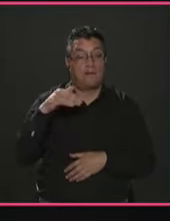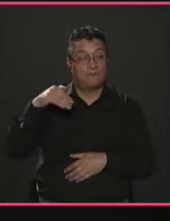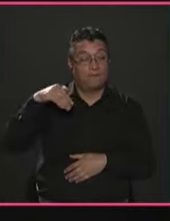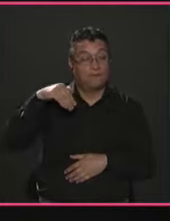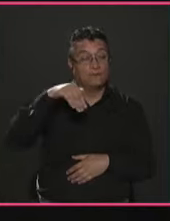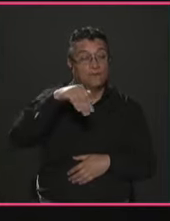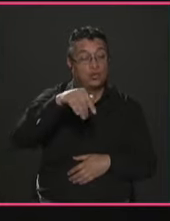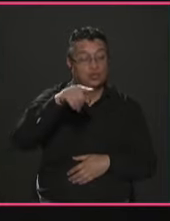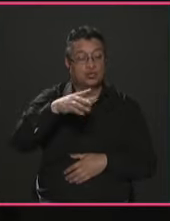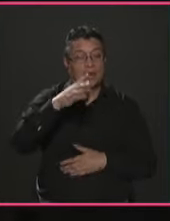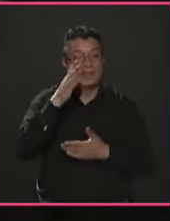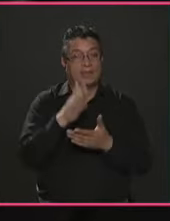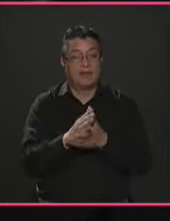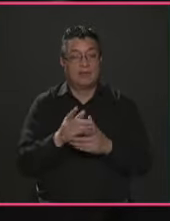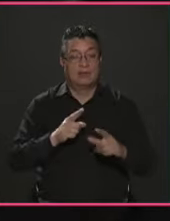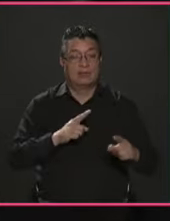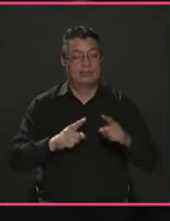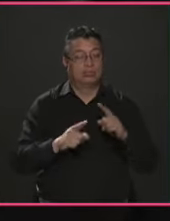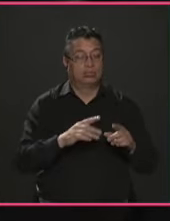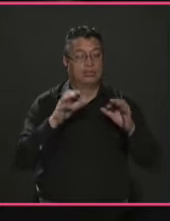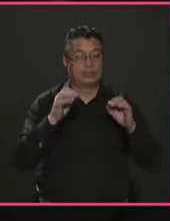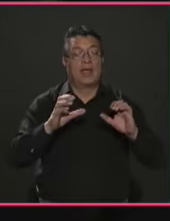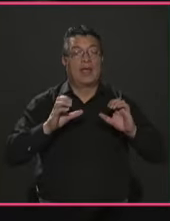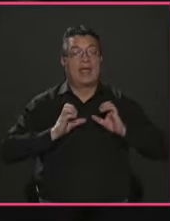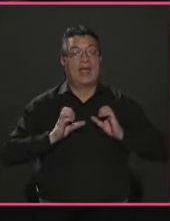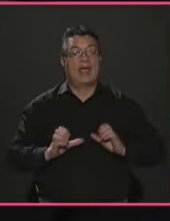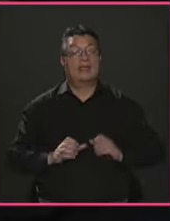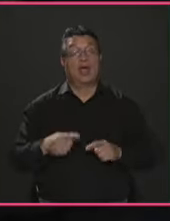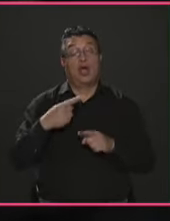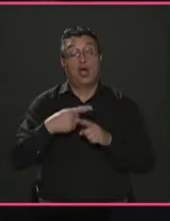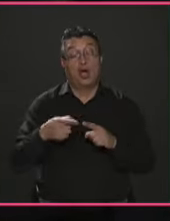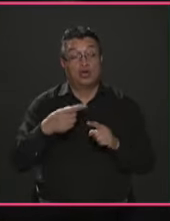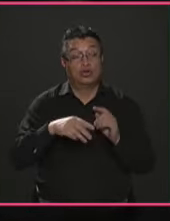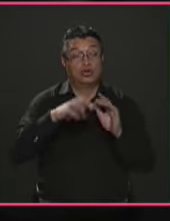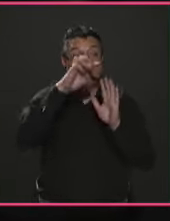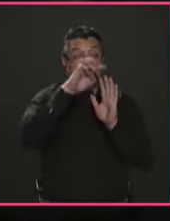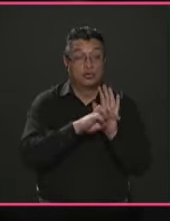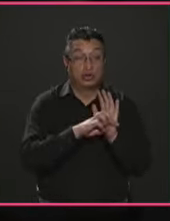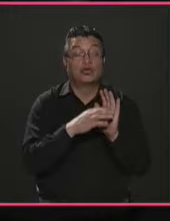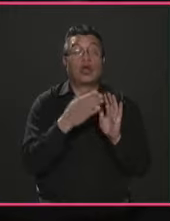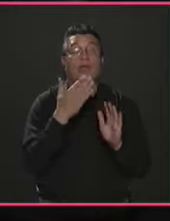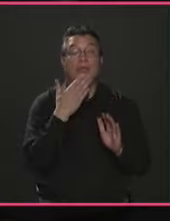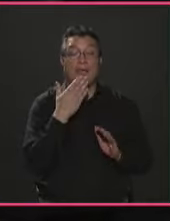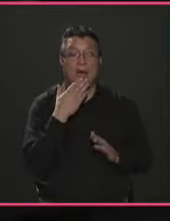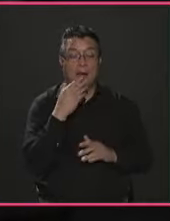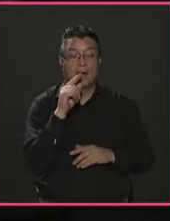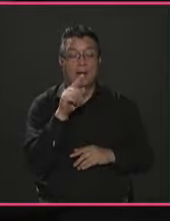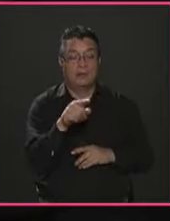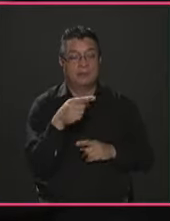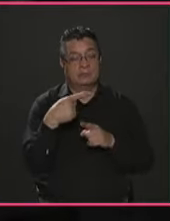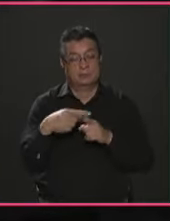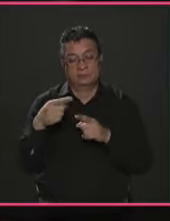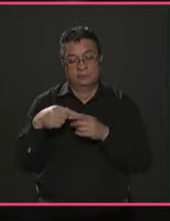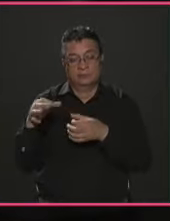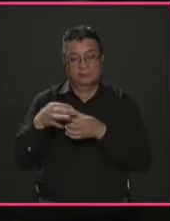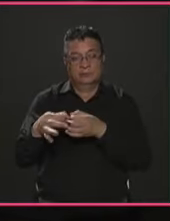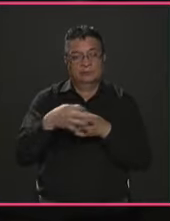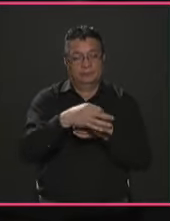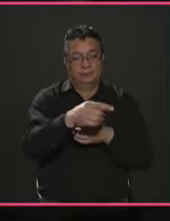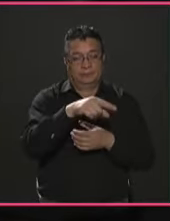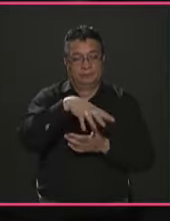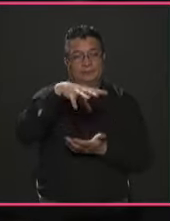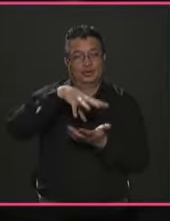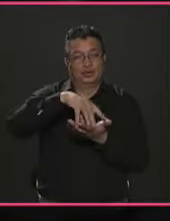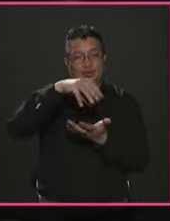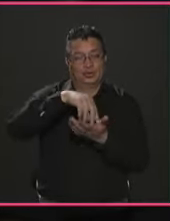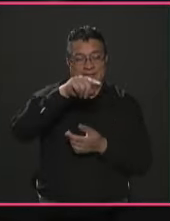sean administrados de manera ética otro proyecto también tiene que ver más con diferentes áreas de Goten